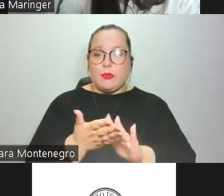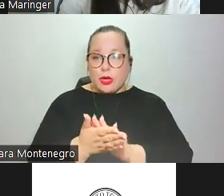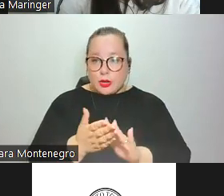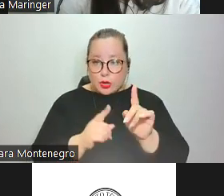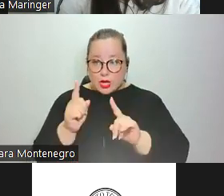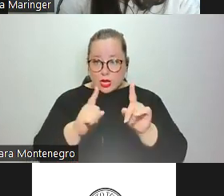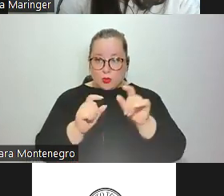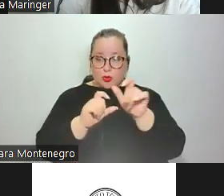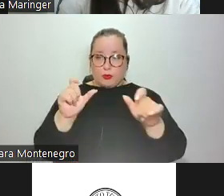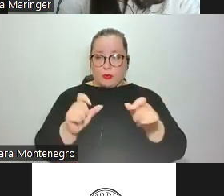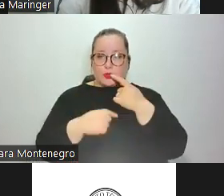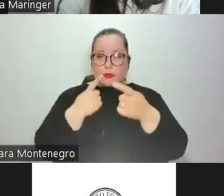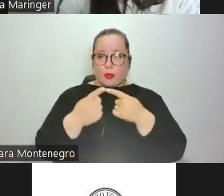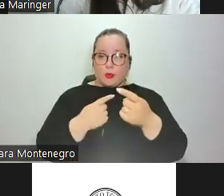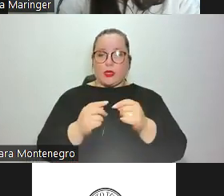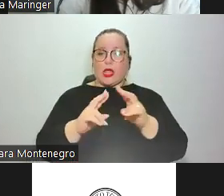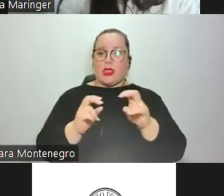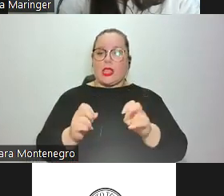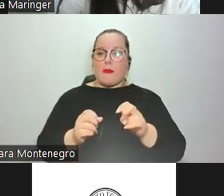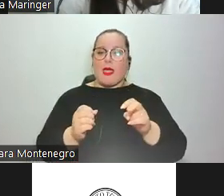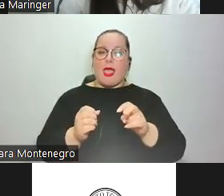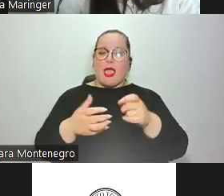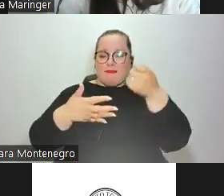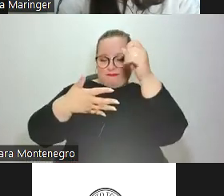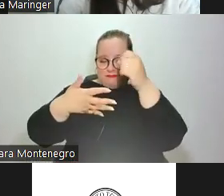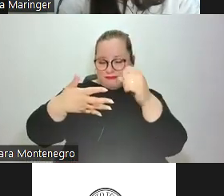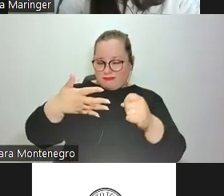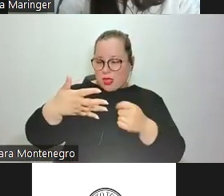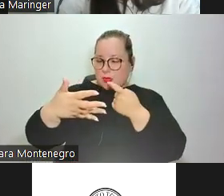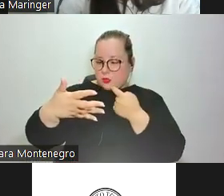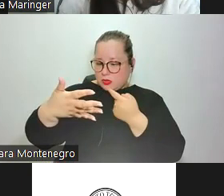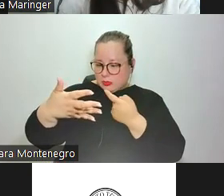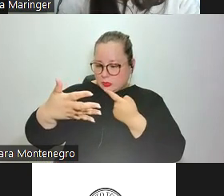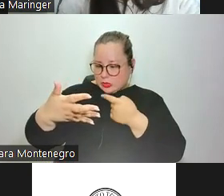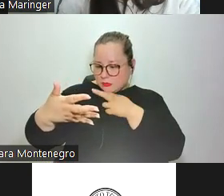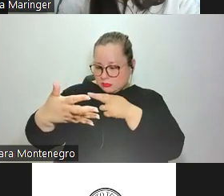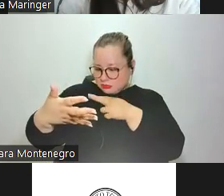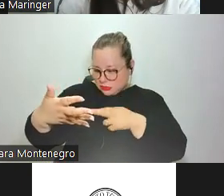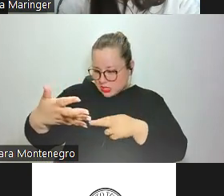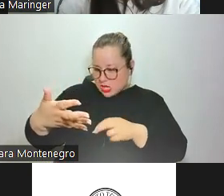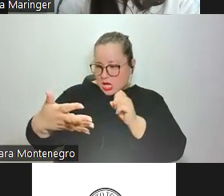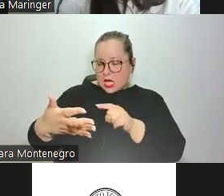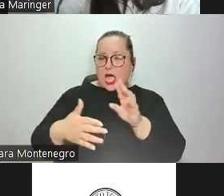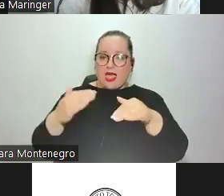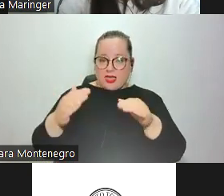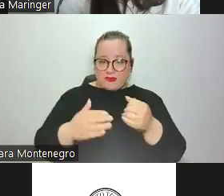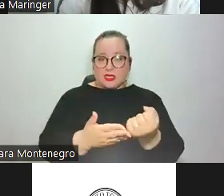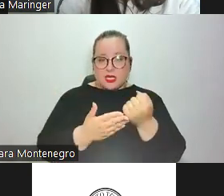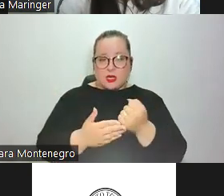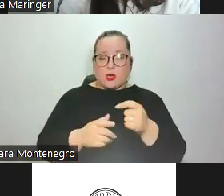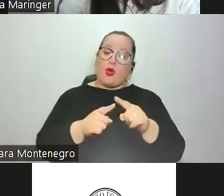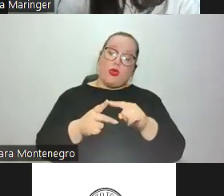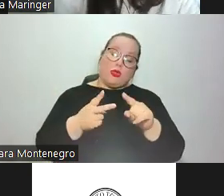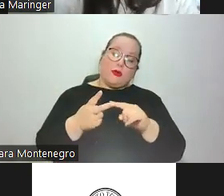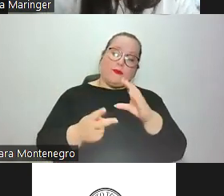de intereses, sirven. Claro, siempre distintos test te van ayudando a determinar todo esto, ¿cierto? Todo lo que venimos hablando. Cristóbal dice